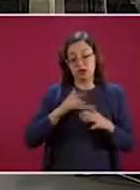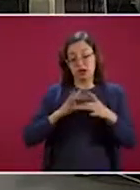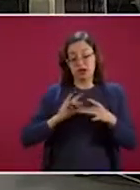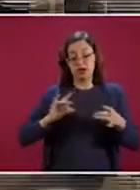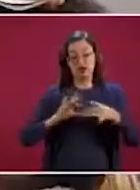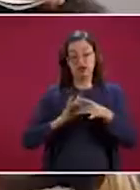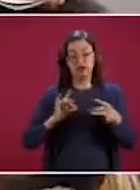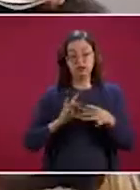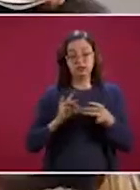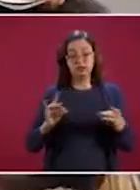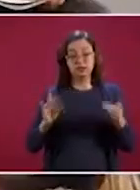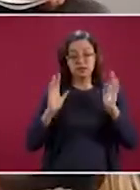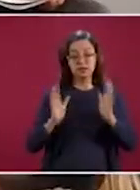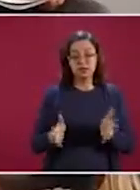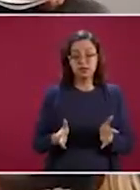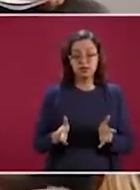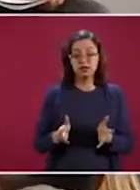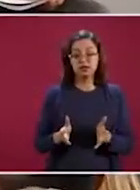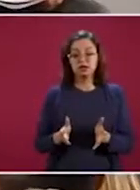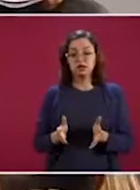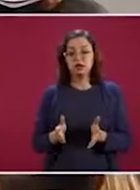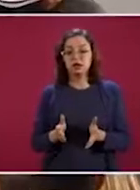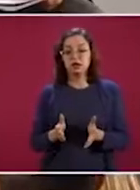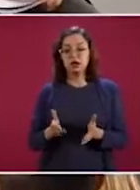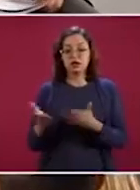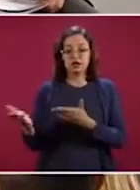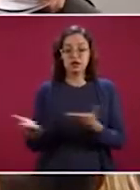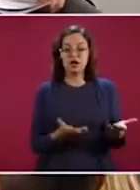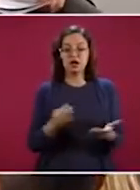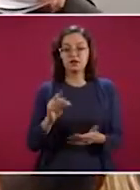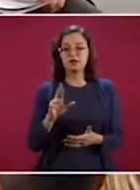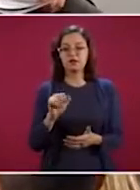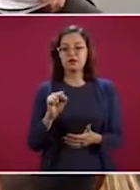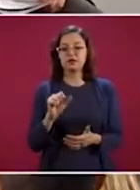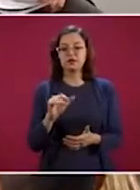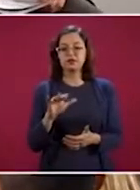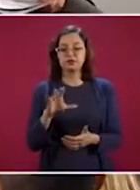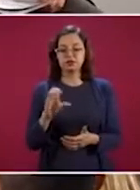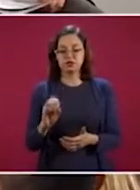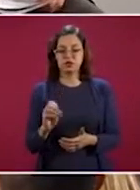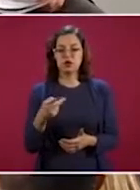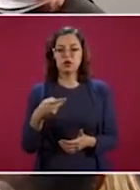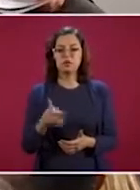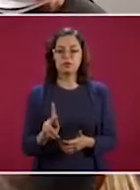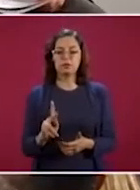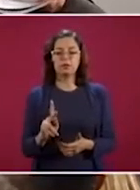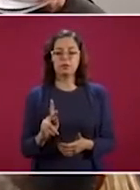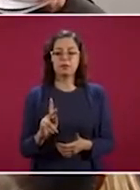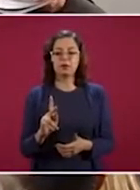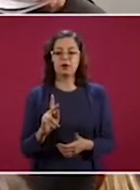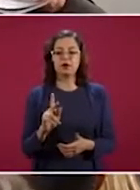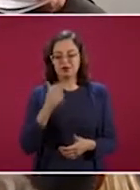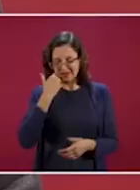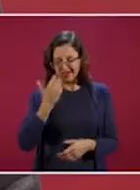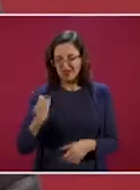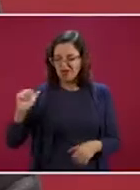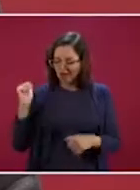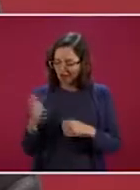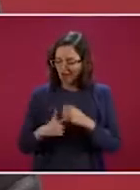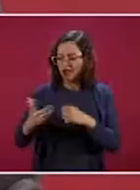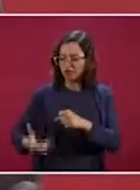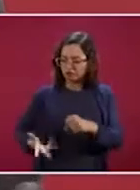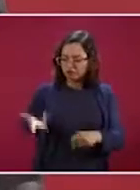éste si a francisco pero todavía algo más